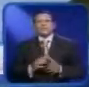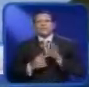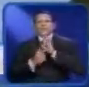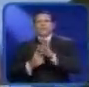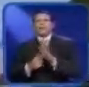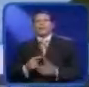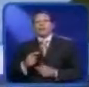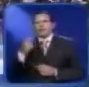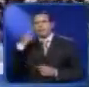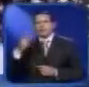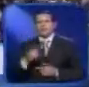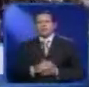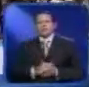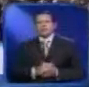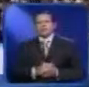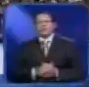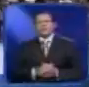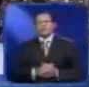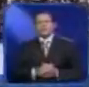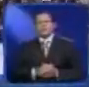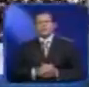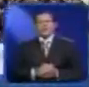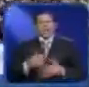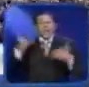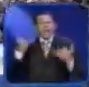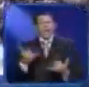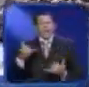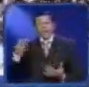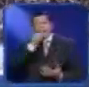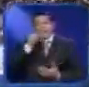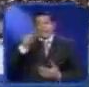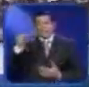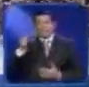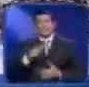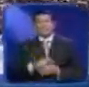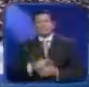de hacer algo diferente. Por ahora el cantante tiene la plena